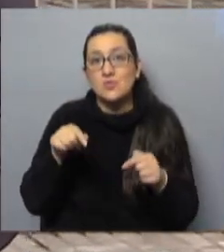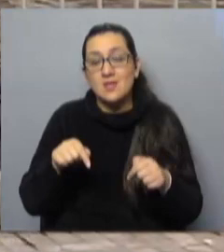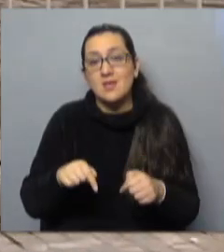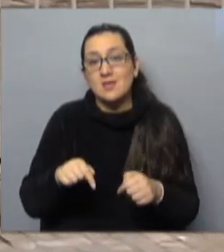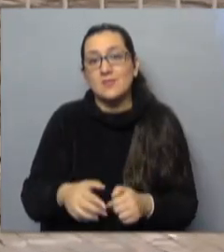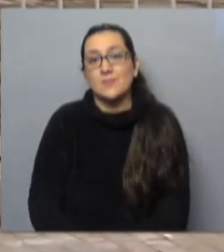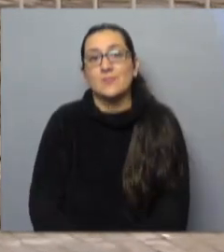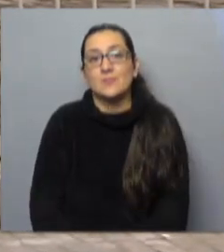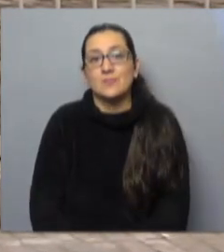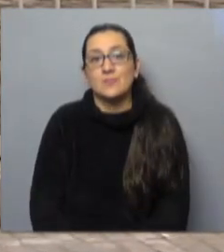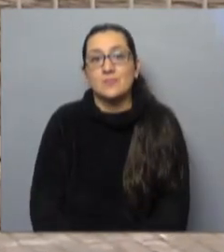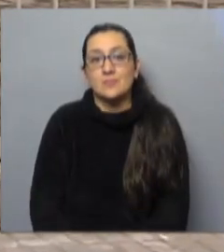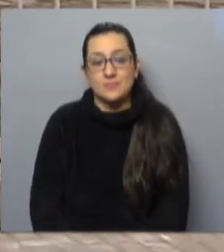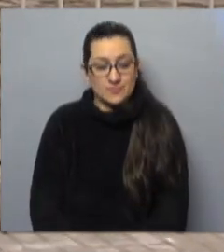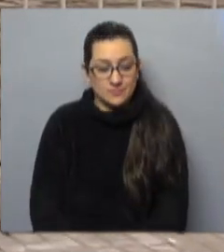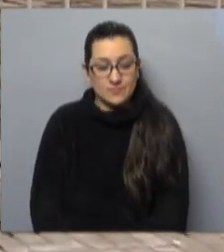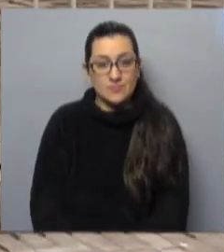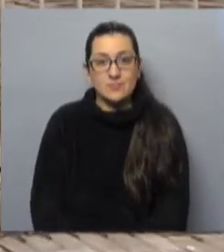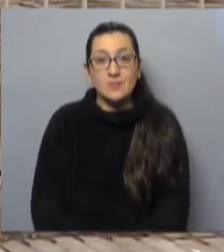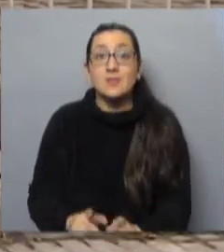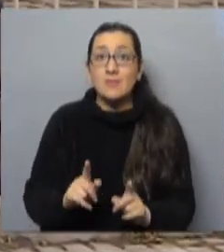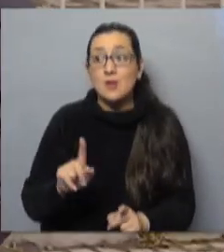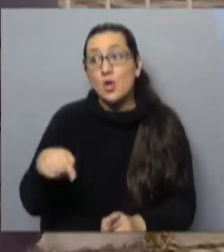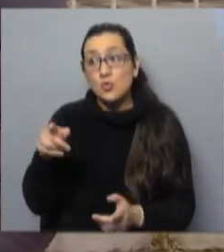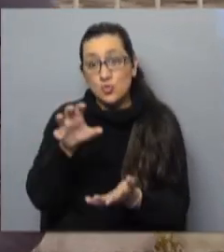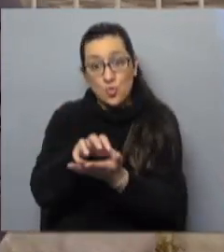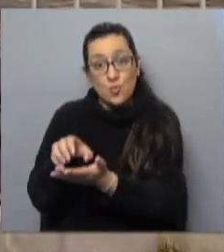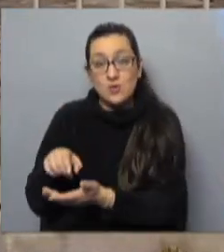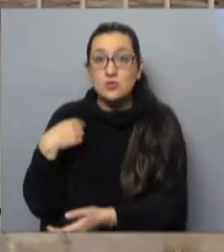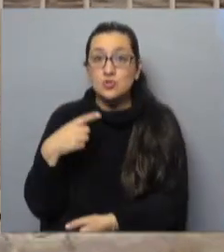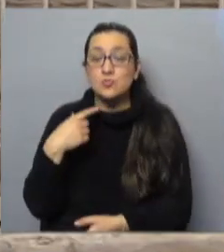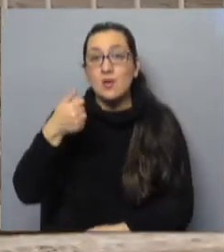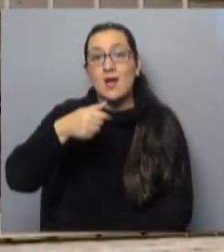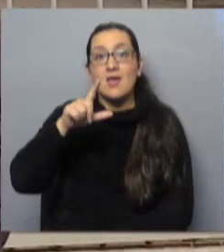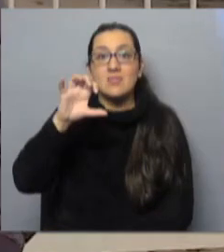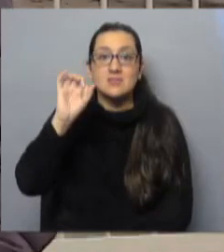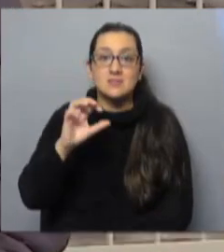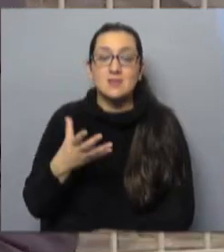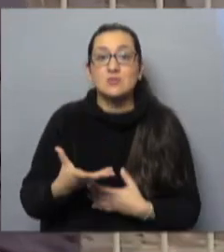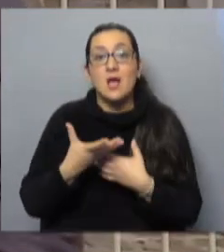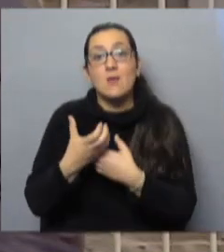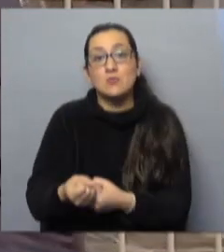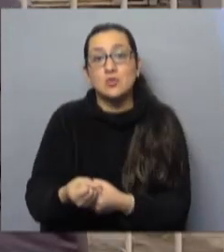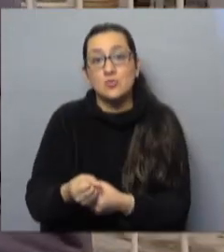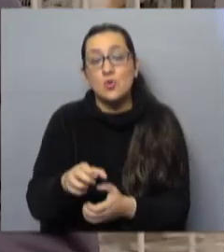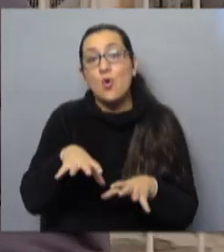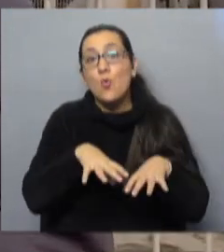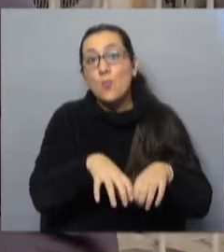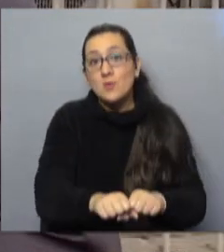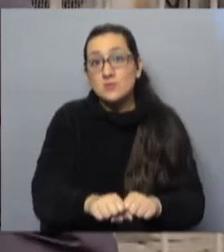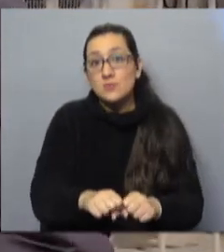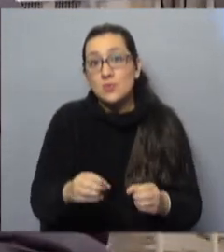auto -que si bien bueno se refleja en otros locales también a los finos otros como a es vinimos a apoyar la ocupación de los compañeros de afutu que desarrollan